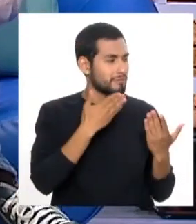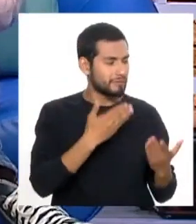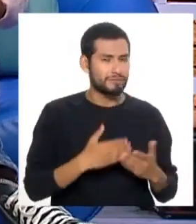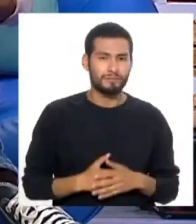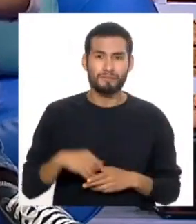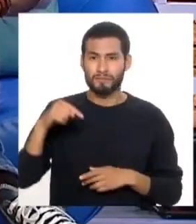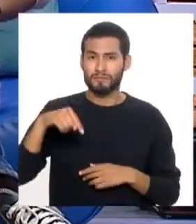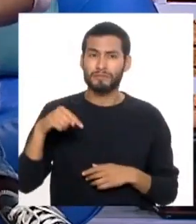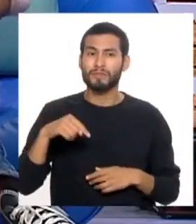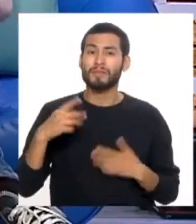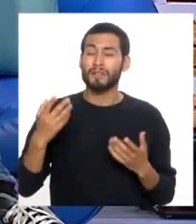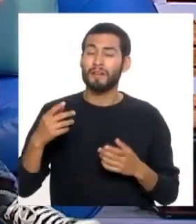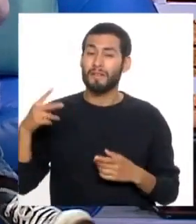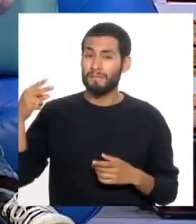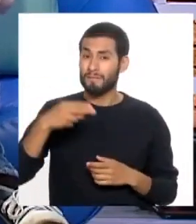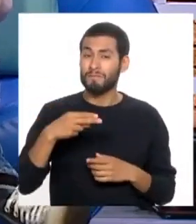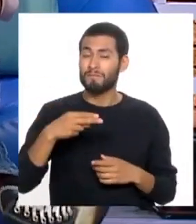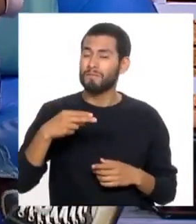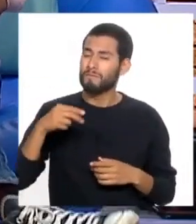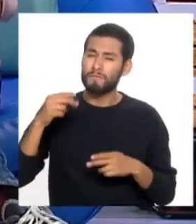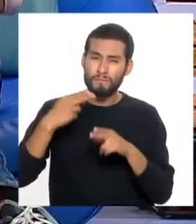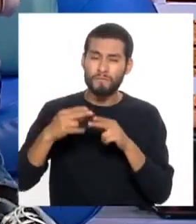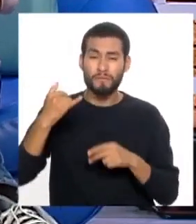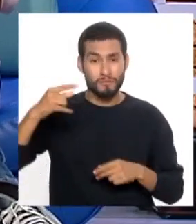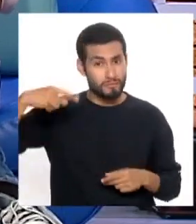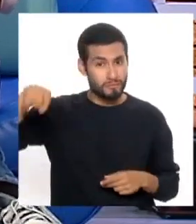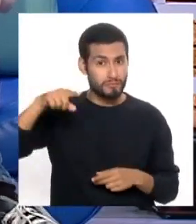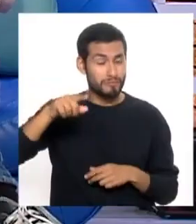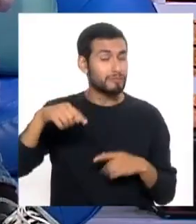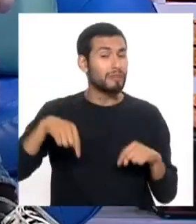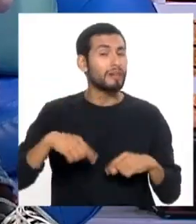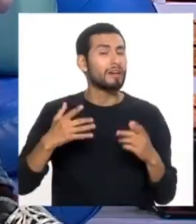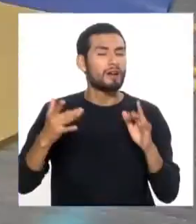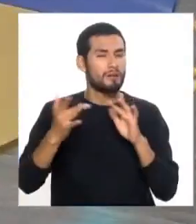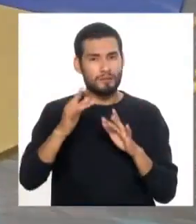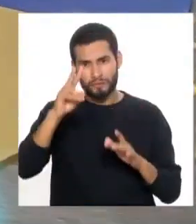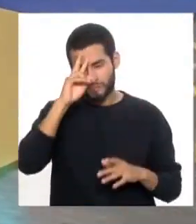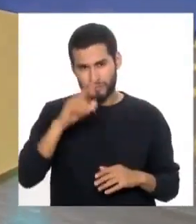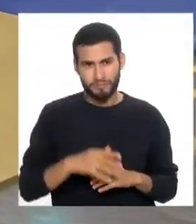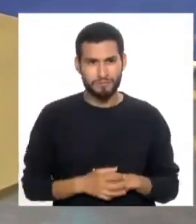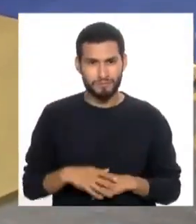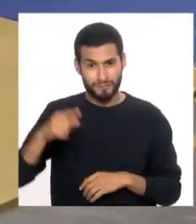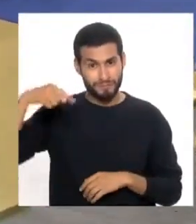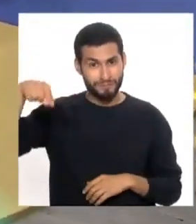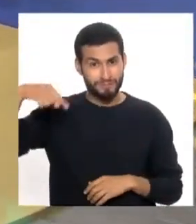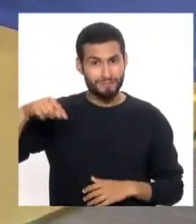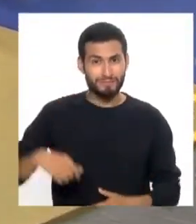Nosotros nos vamos, mi querida Fátima, a un corte y ya regresamos. Tú ya sabes que estás aquí en Conecta Perú. Hola.